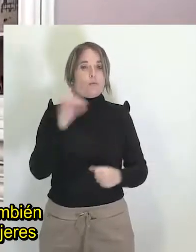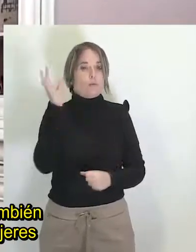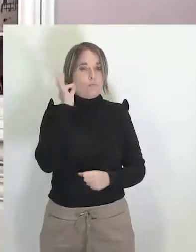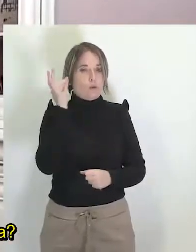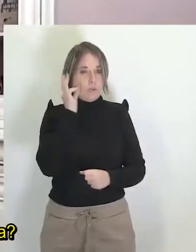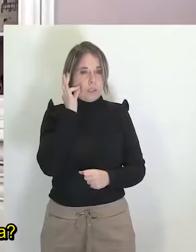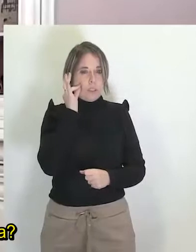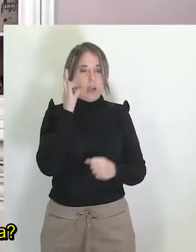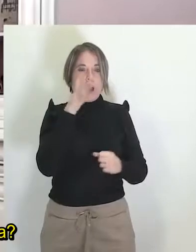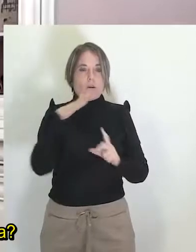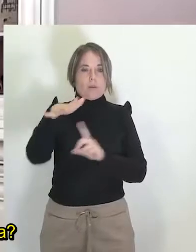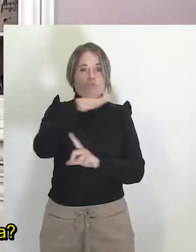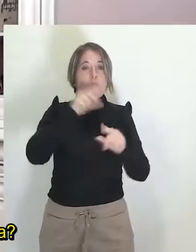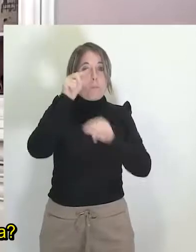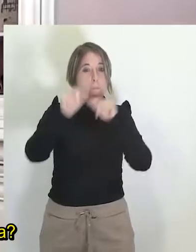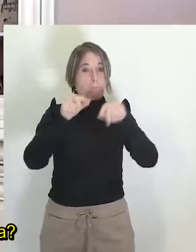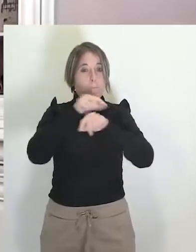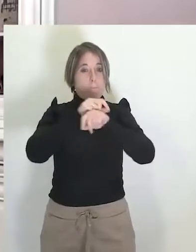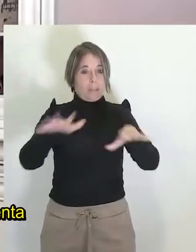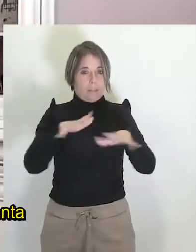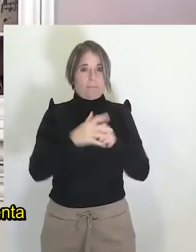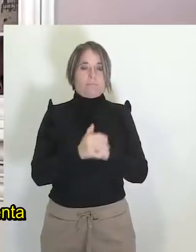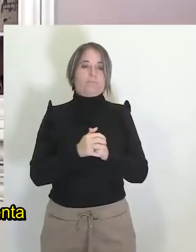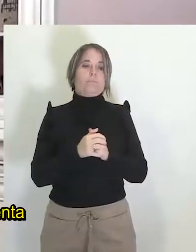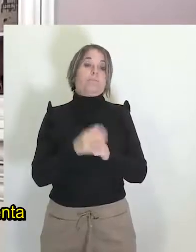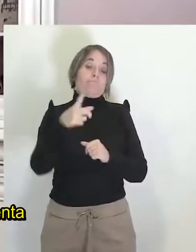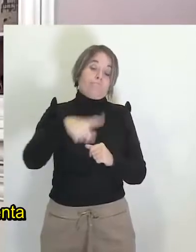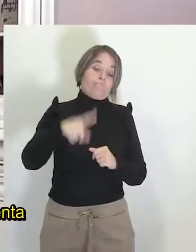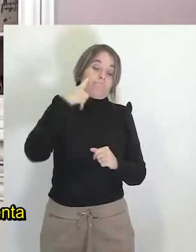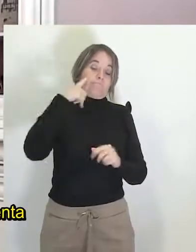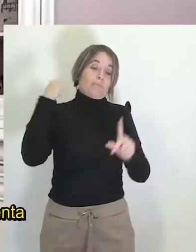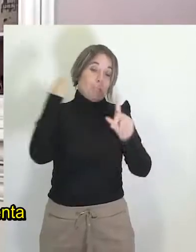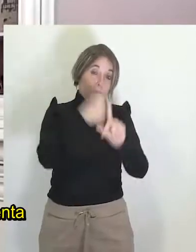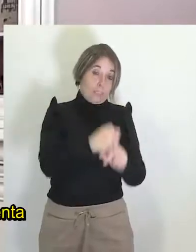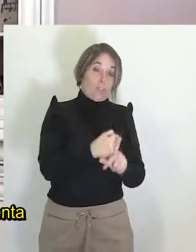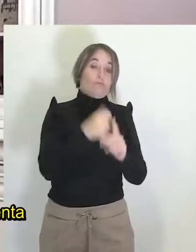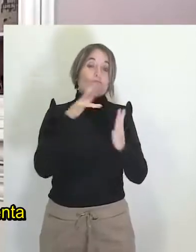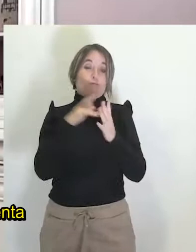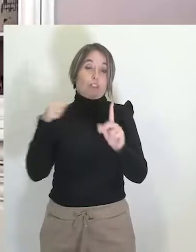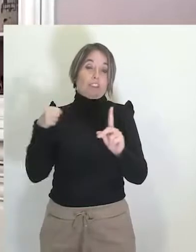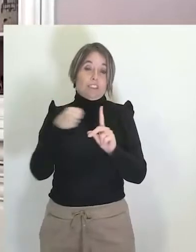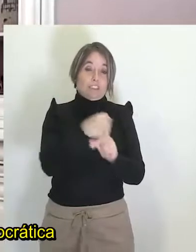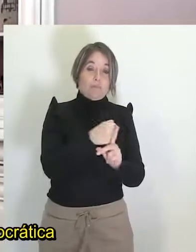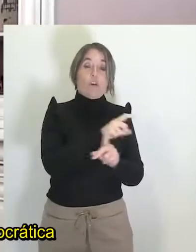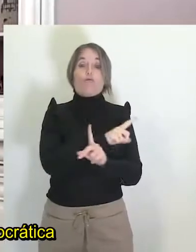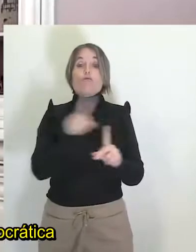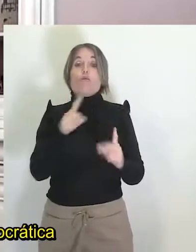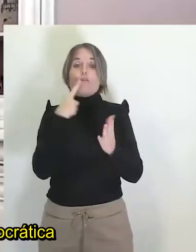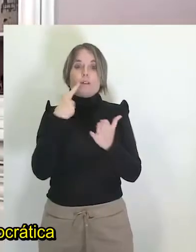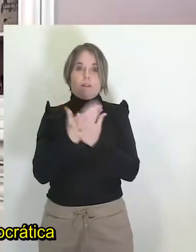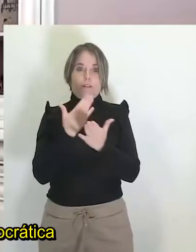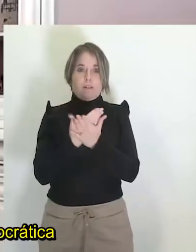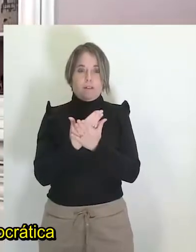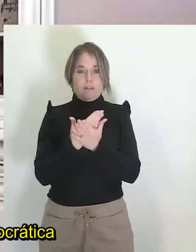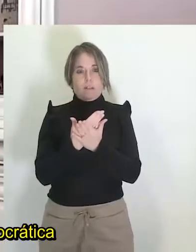mujeres en este entorno de pandemia? Y como digo, teniendo en cuenta la represión existente, las no